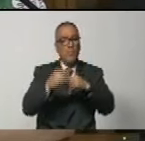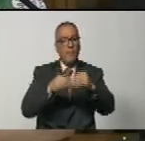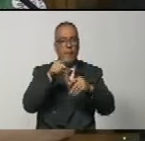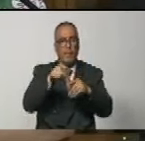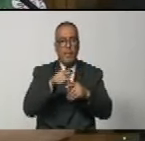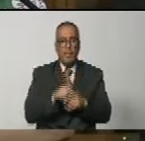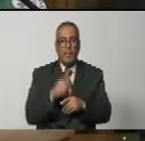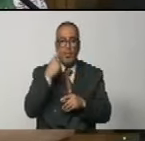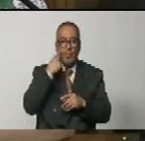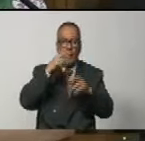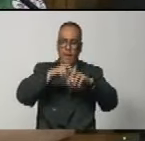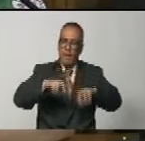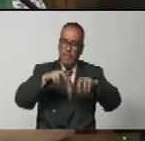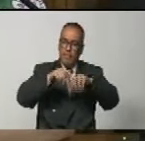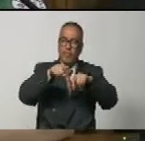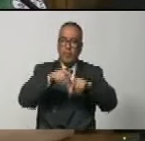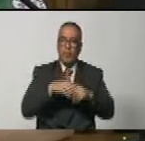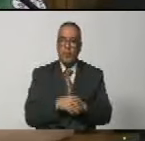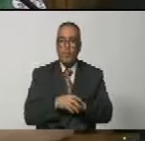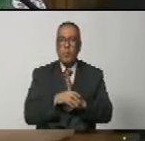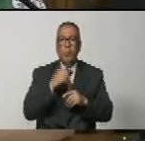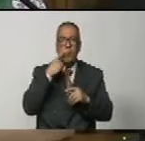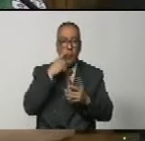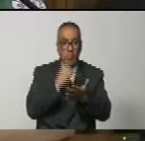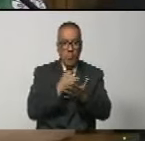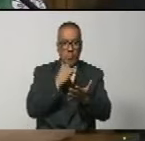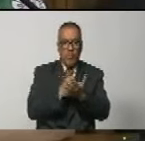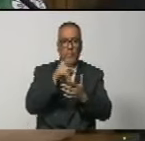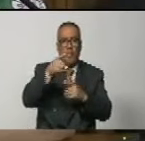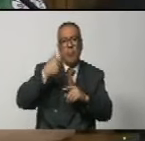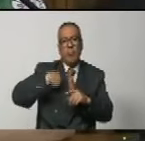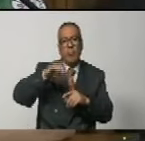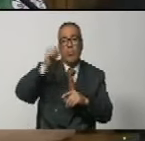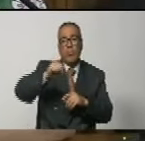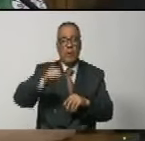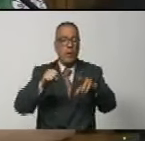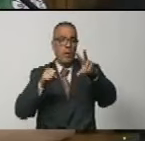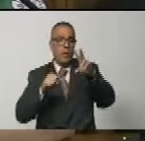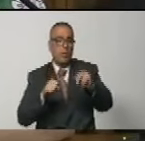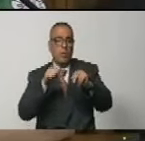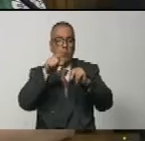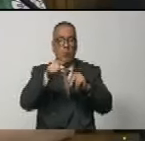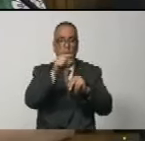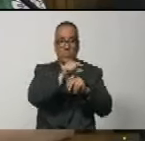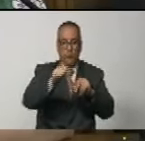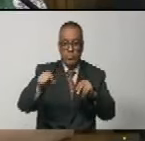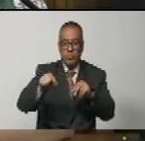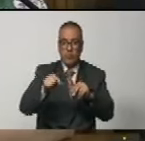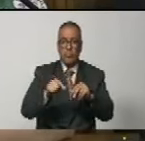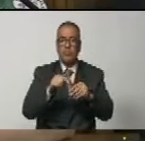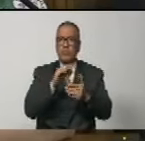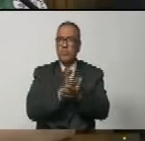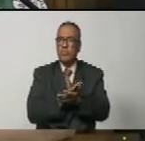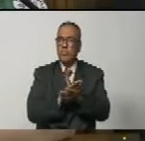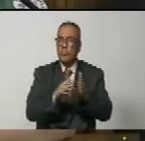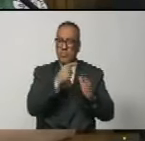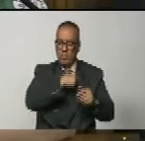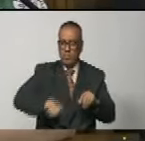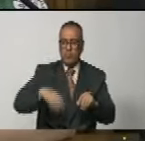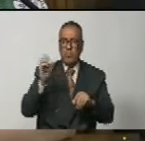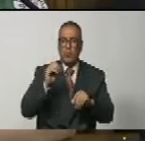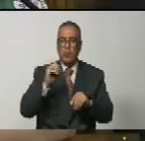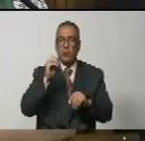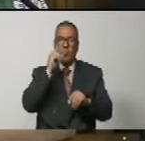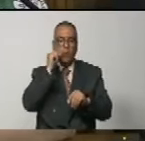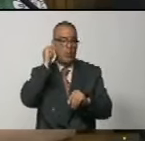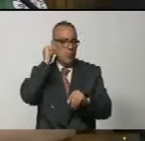de fiscalización se verificará que existe o no incumplimiento por parte del sujeto pasivo, la presidenta o presidente